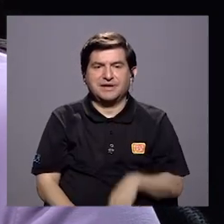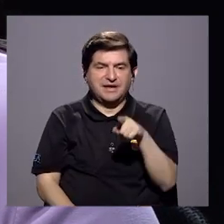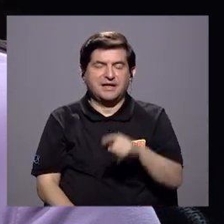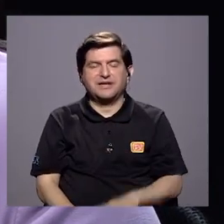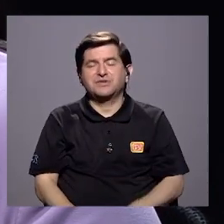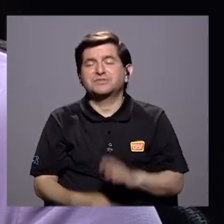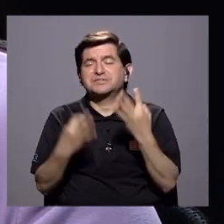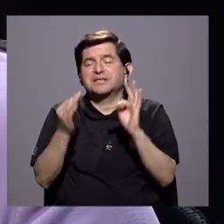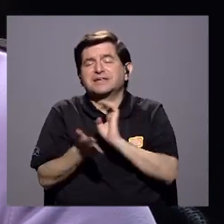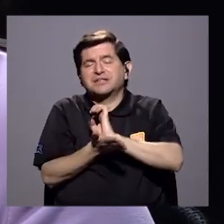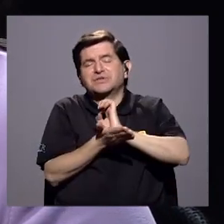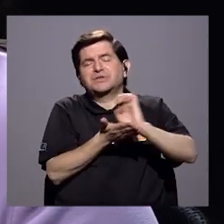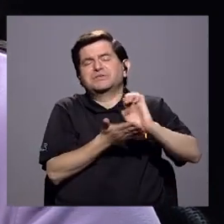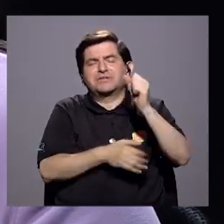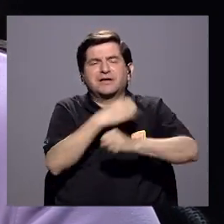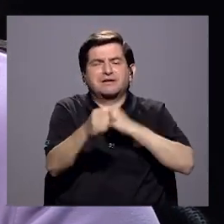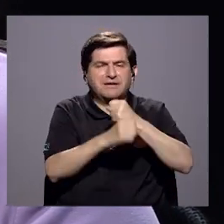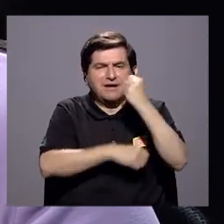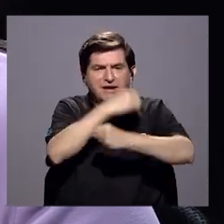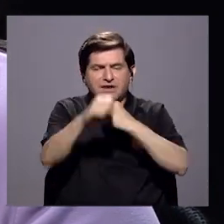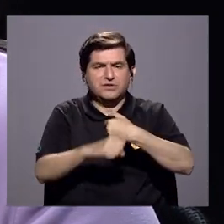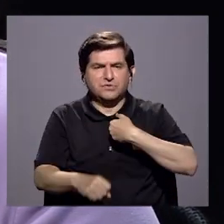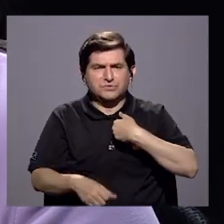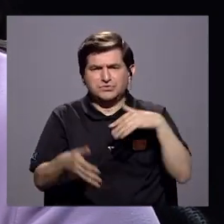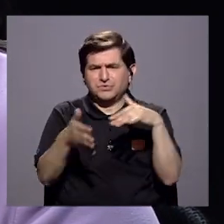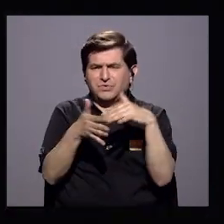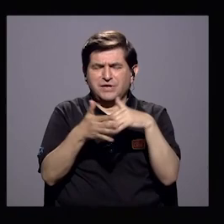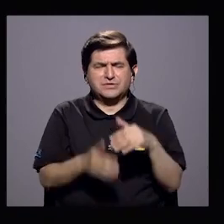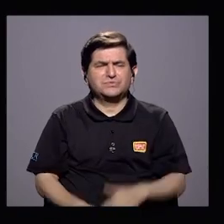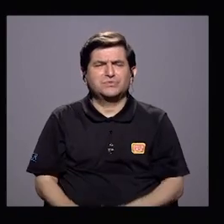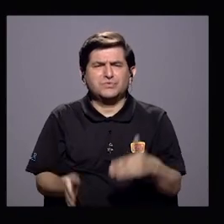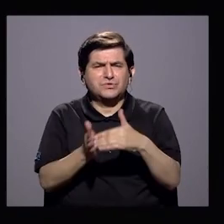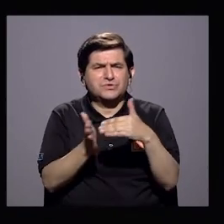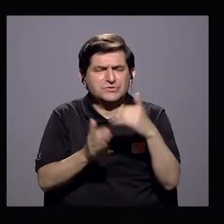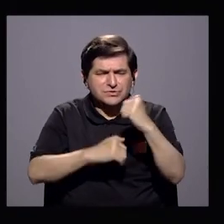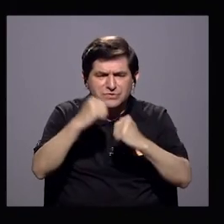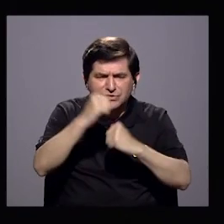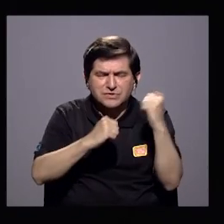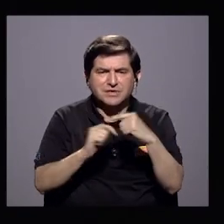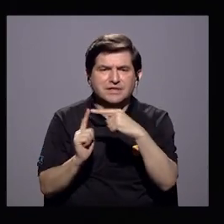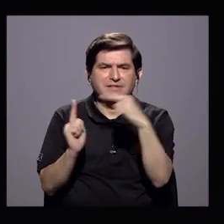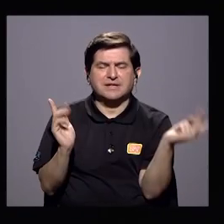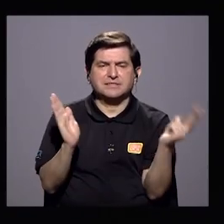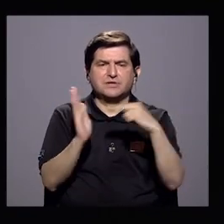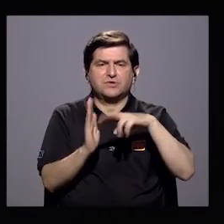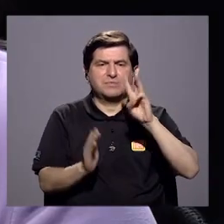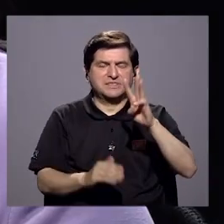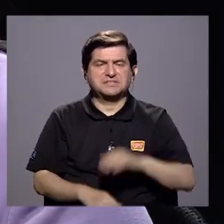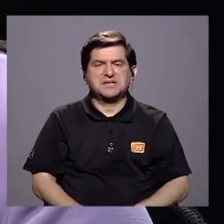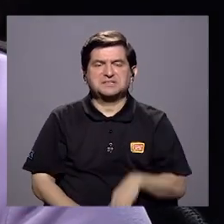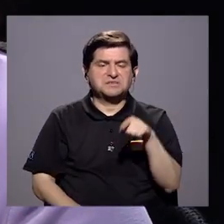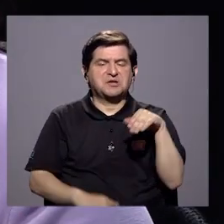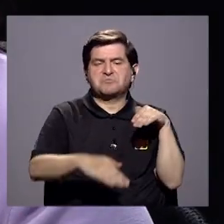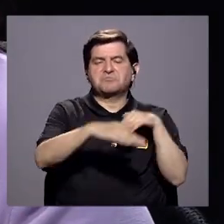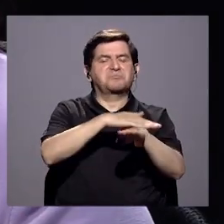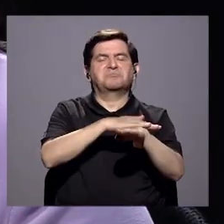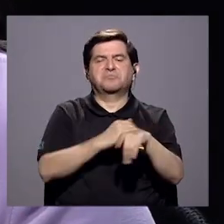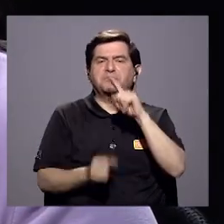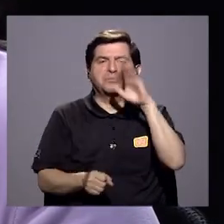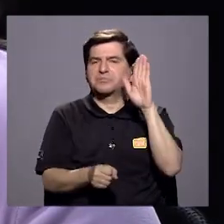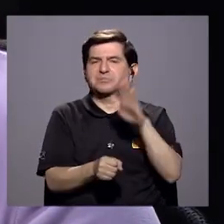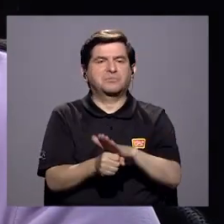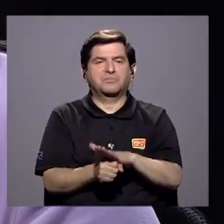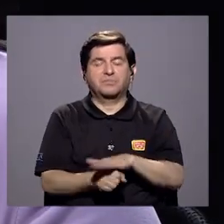eludida durante años. Yo me encuentro con estudios de reestructuración que datan del 2006, que fueron engavetados, que en su momento no se